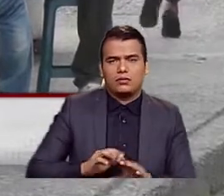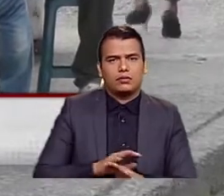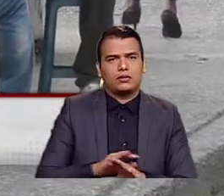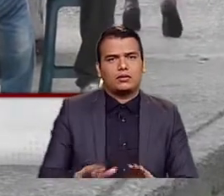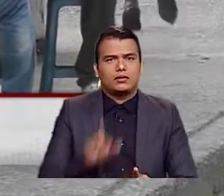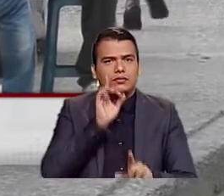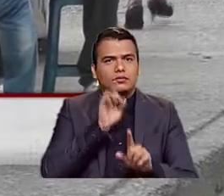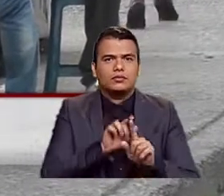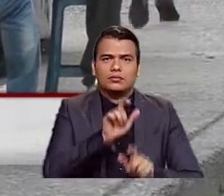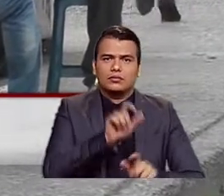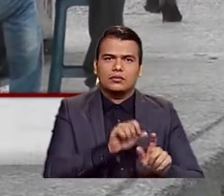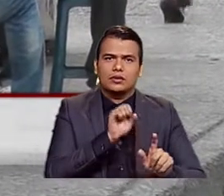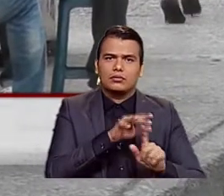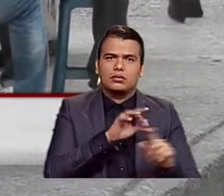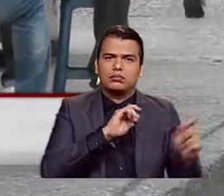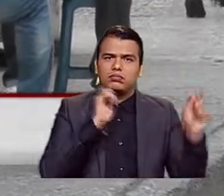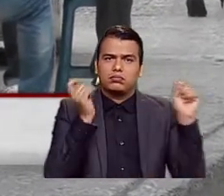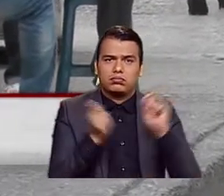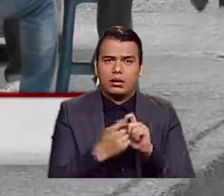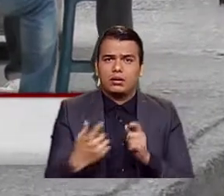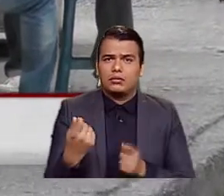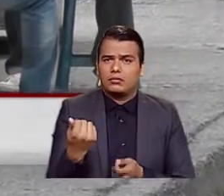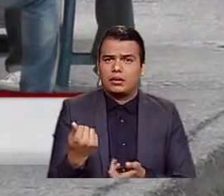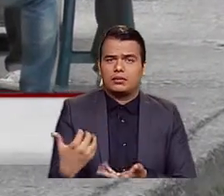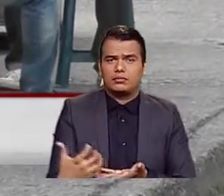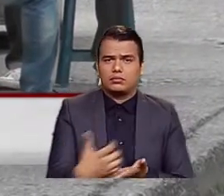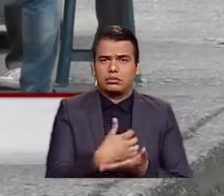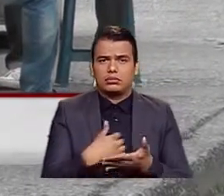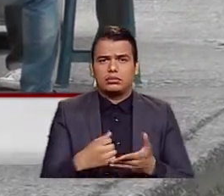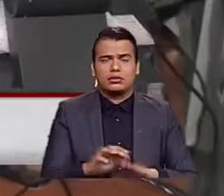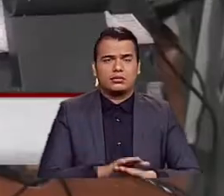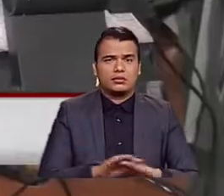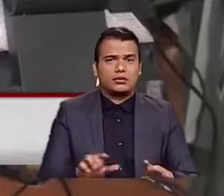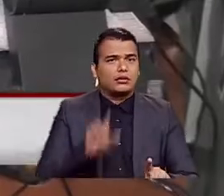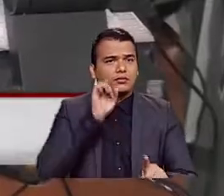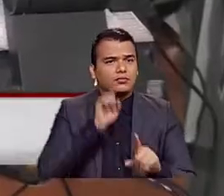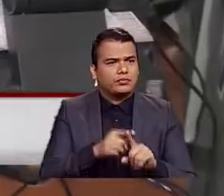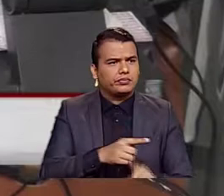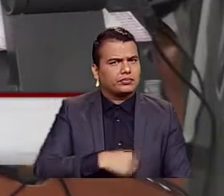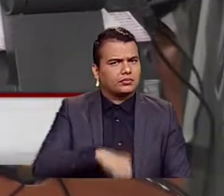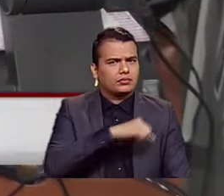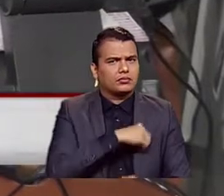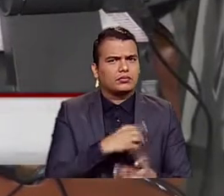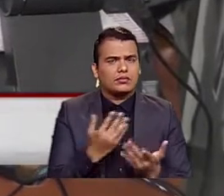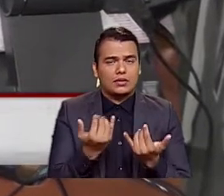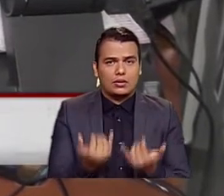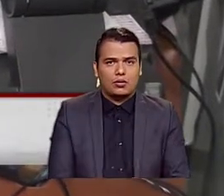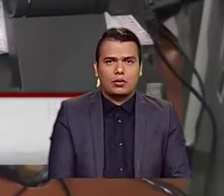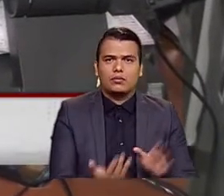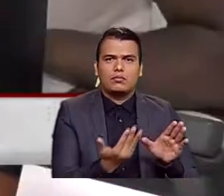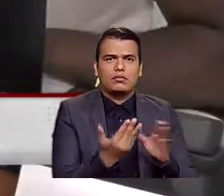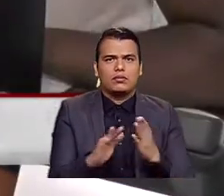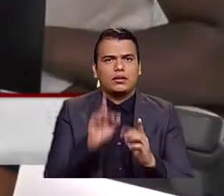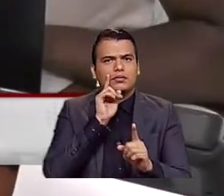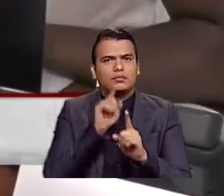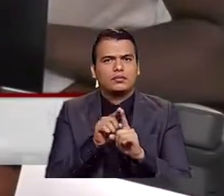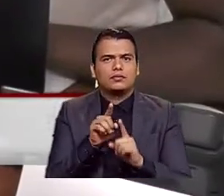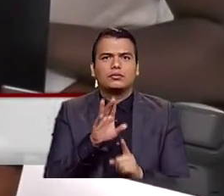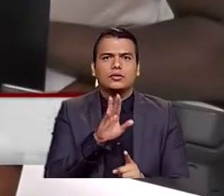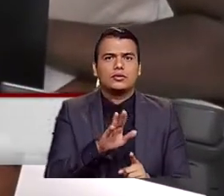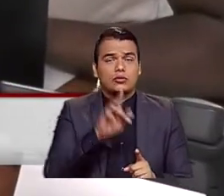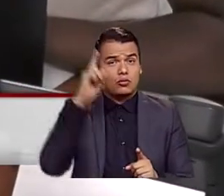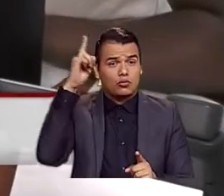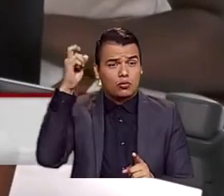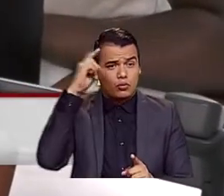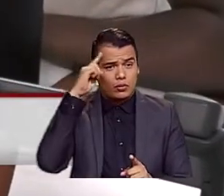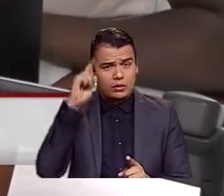de personas, sino también que genere ingresos. Nosotros aspiramos a organizar un plan de choque que permita en alianza público-privada